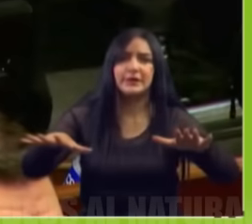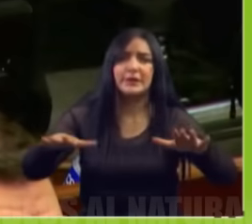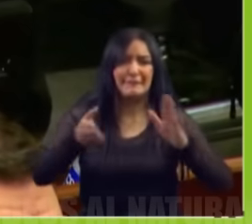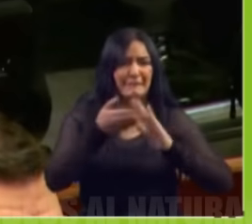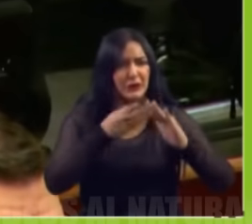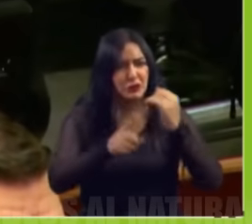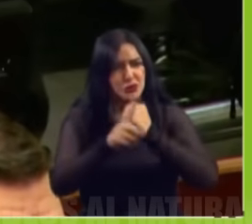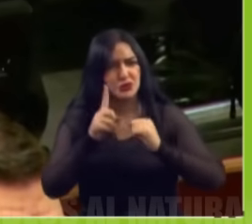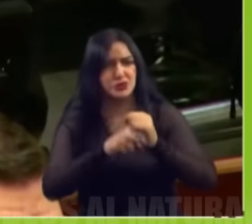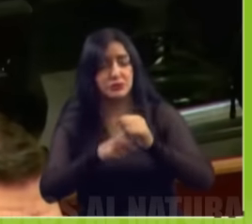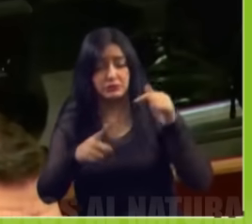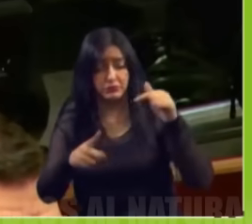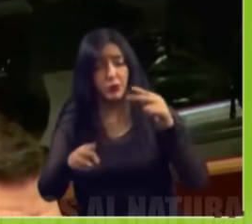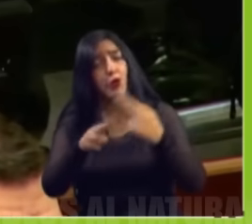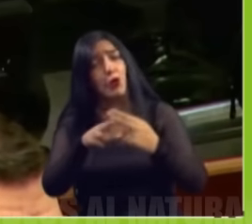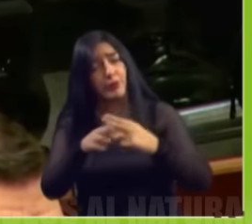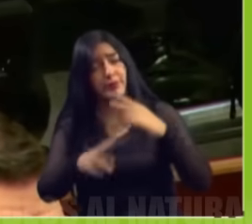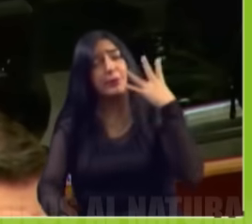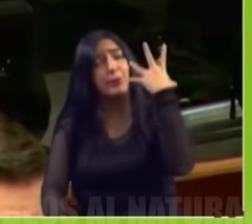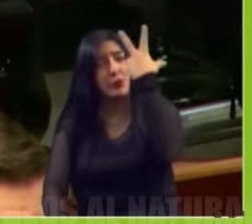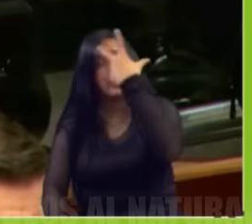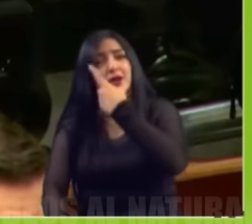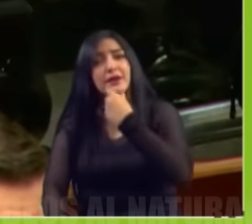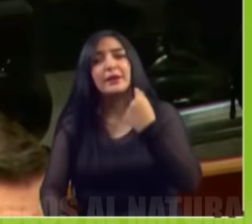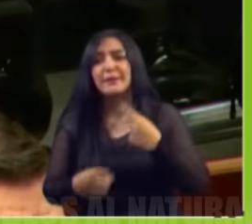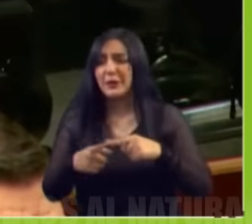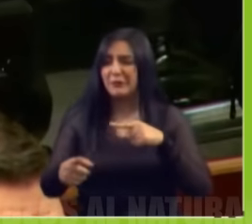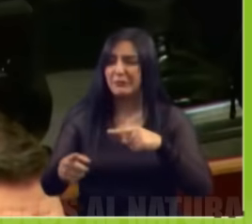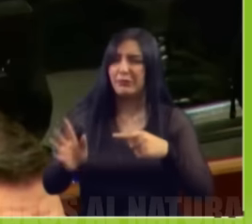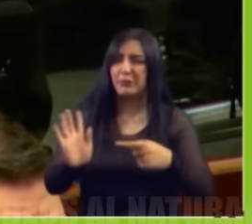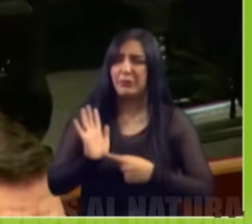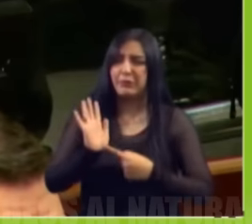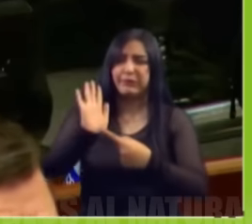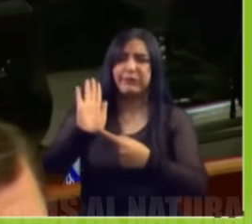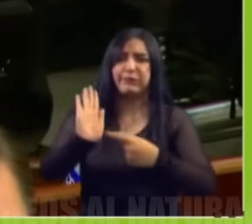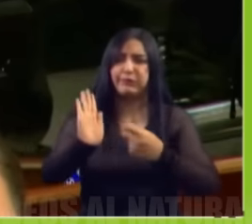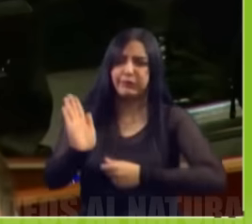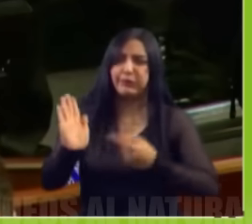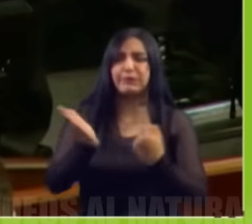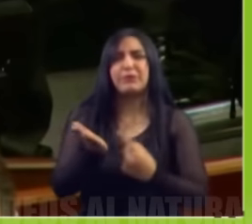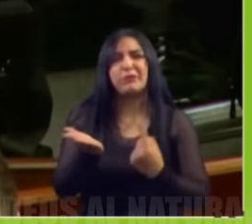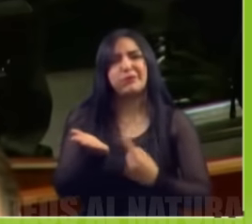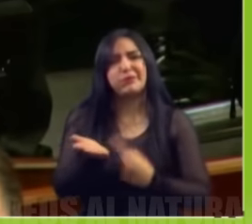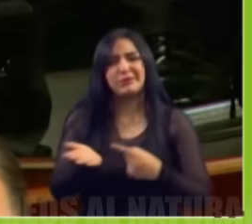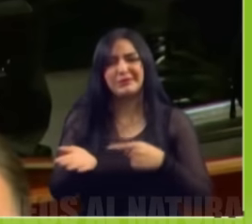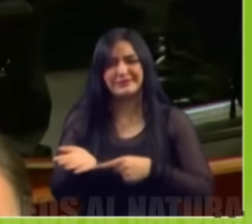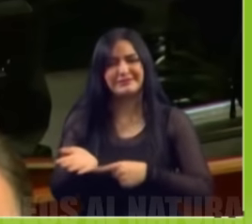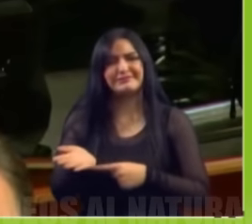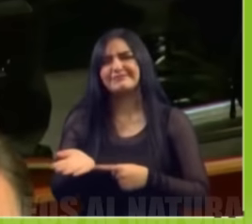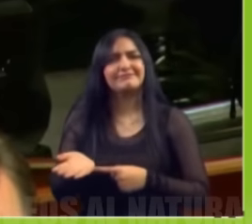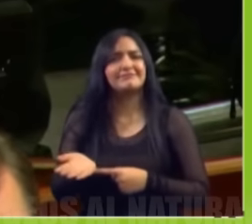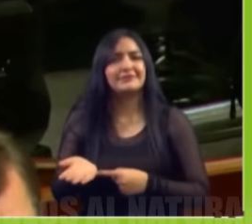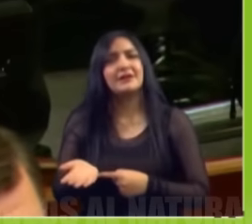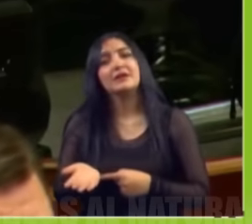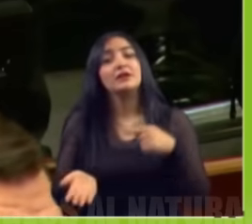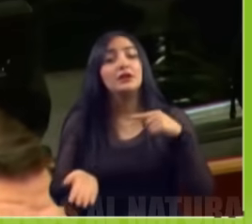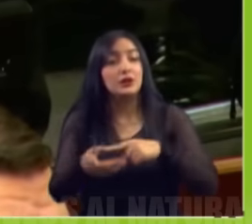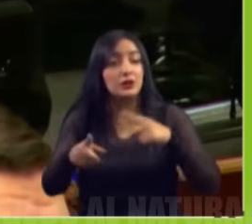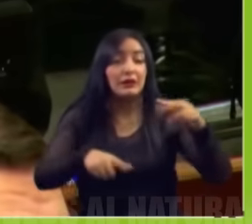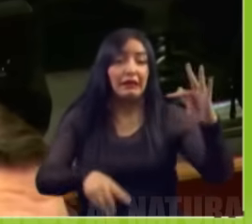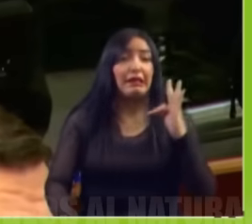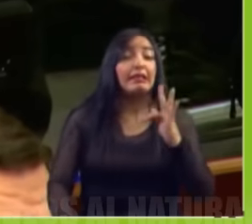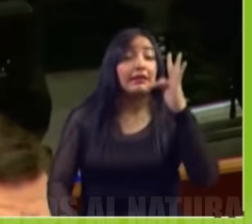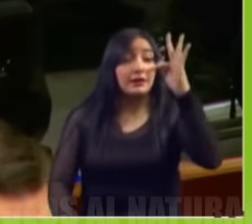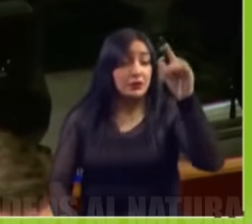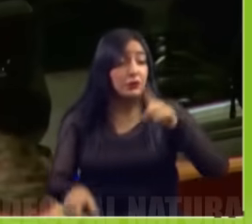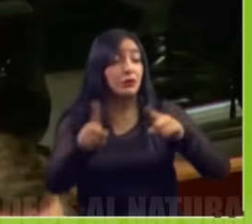social, un nombre muy bonito para unas propuestas aberrantes e impunes. Según el testimonio de los mismos